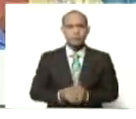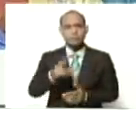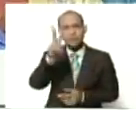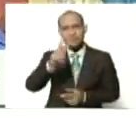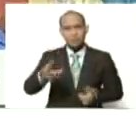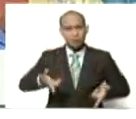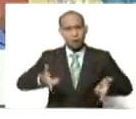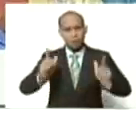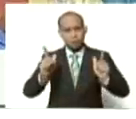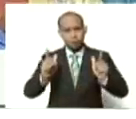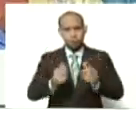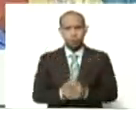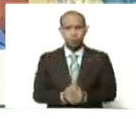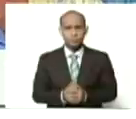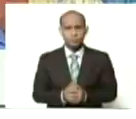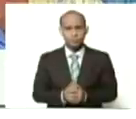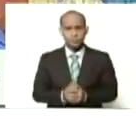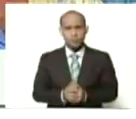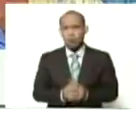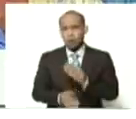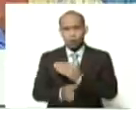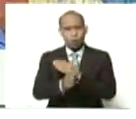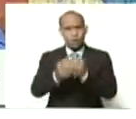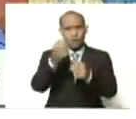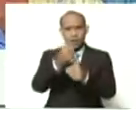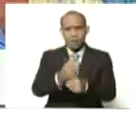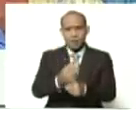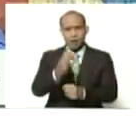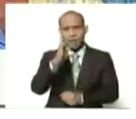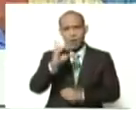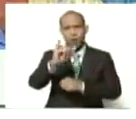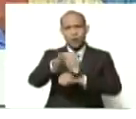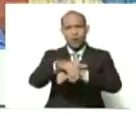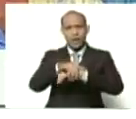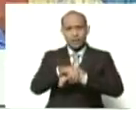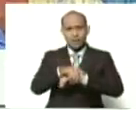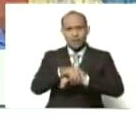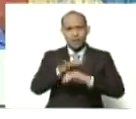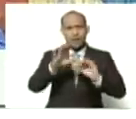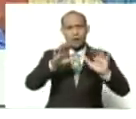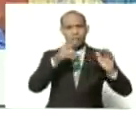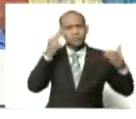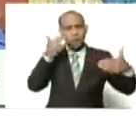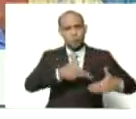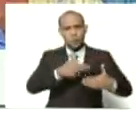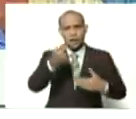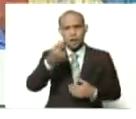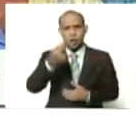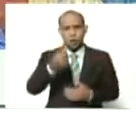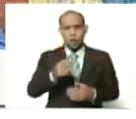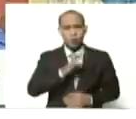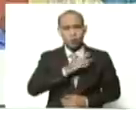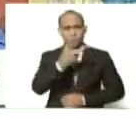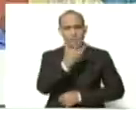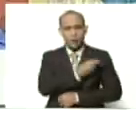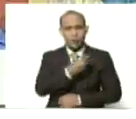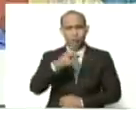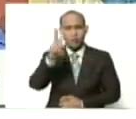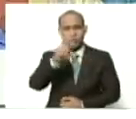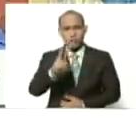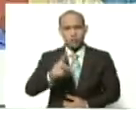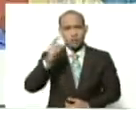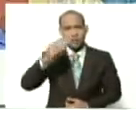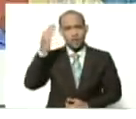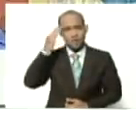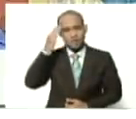autorizado. Aún no se ha procedido y el Banco de Inglaterra mantiene secuestrado el dinero de las vacunas venezolanas. Debe